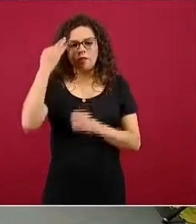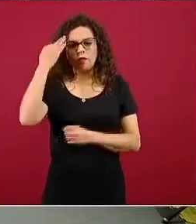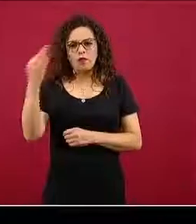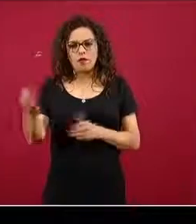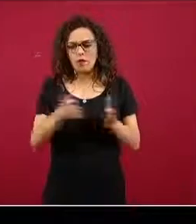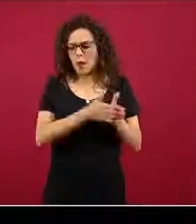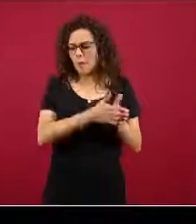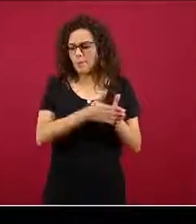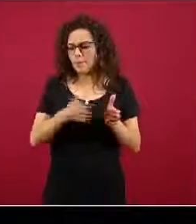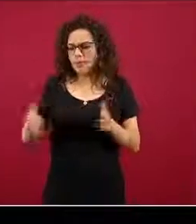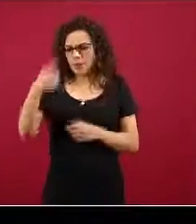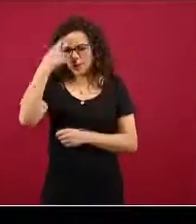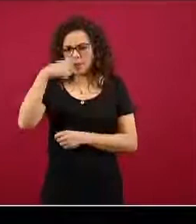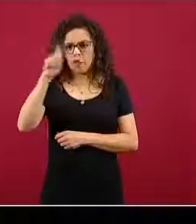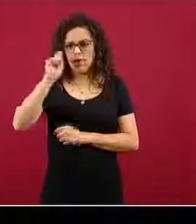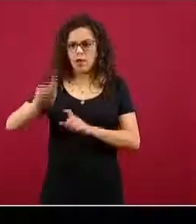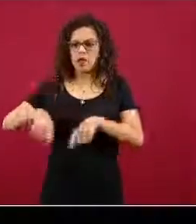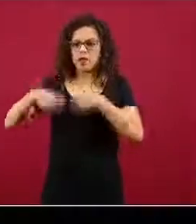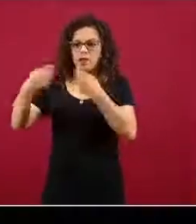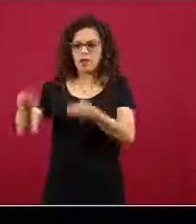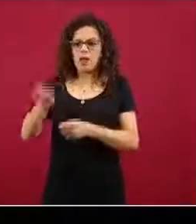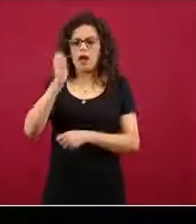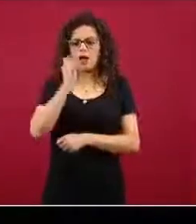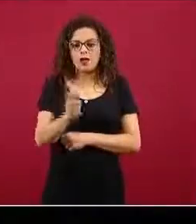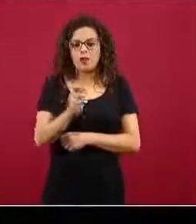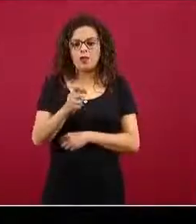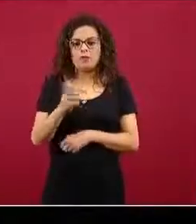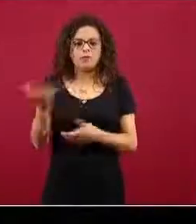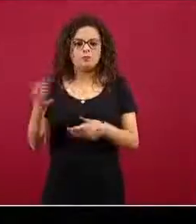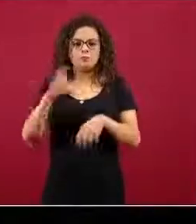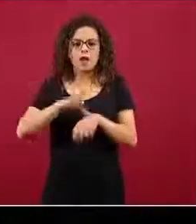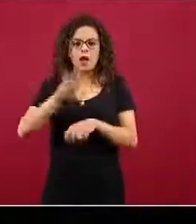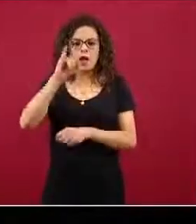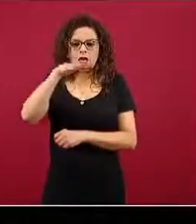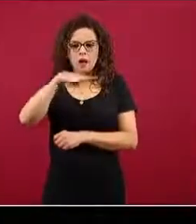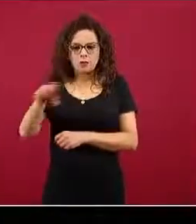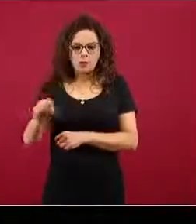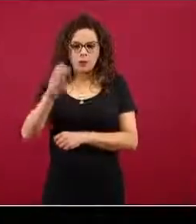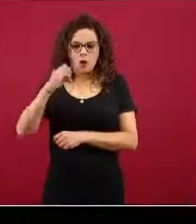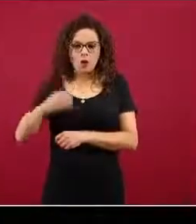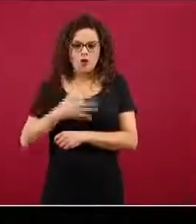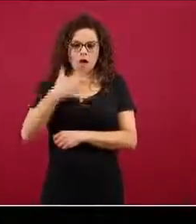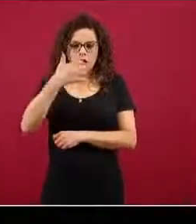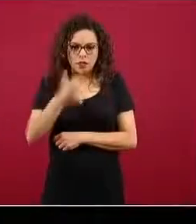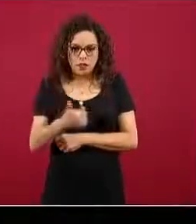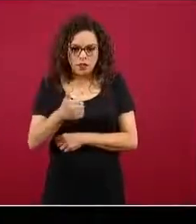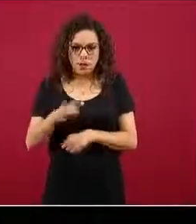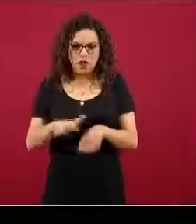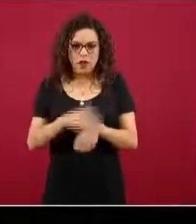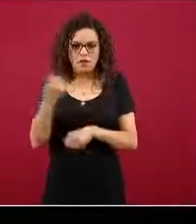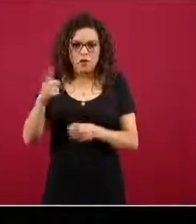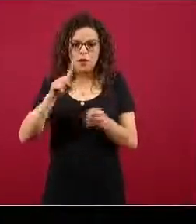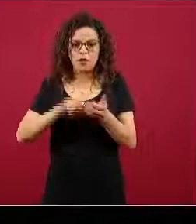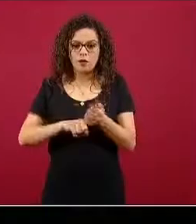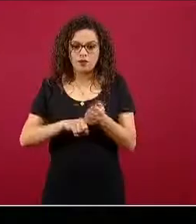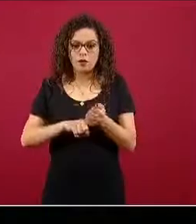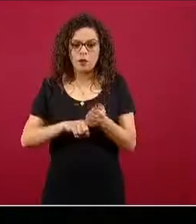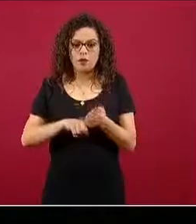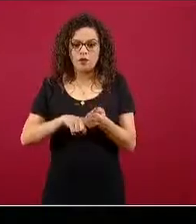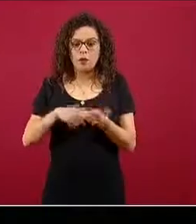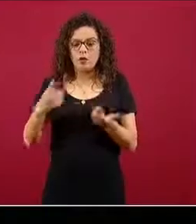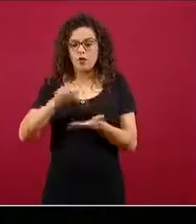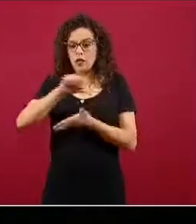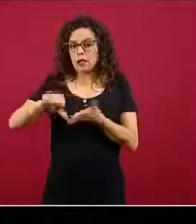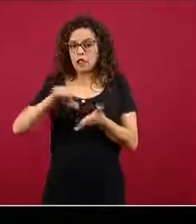las clínicas de IMSS Bienestar, que están en situaciones de mucho más, digamos, lejanía con respecto a los centros